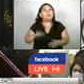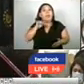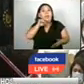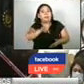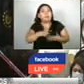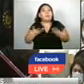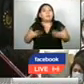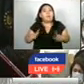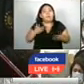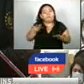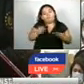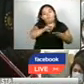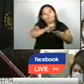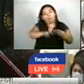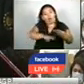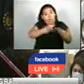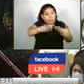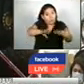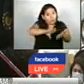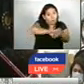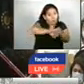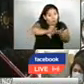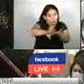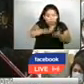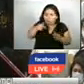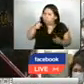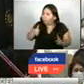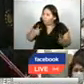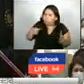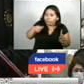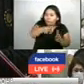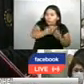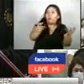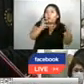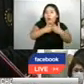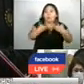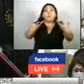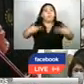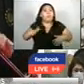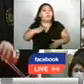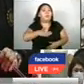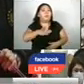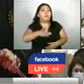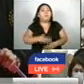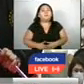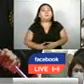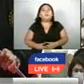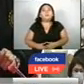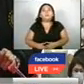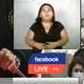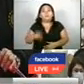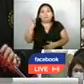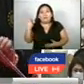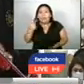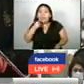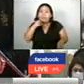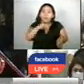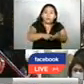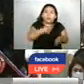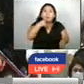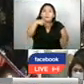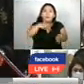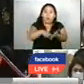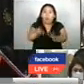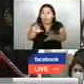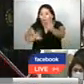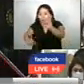ese marco se va a definir si la proporcionalidad que se le ha entrado es exactamente. Hemos encontrado muchas denuncias de